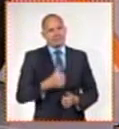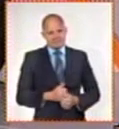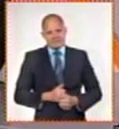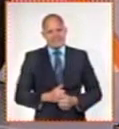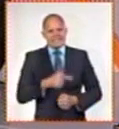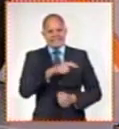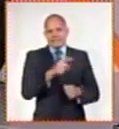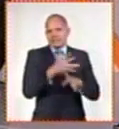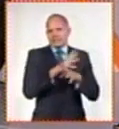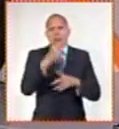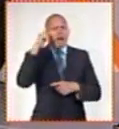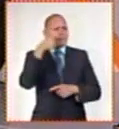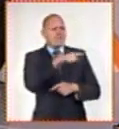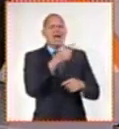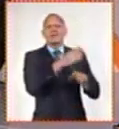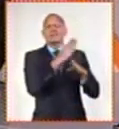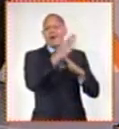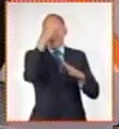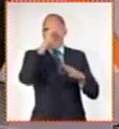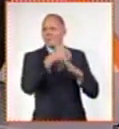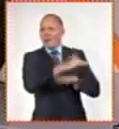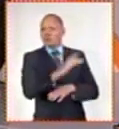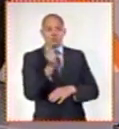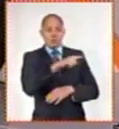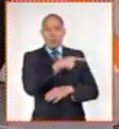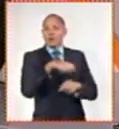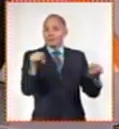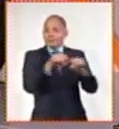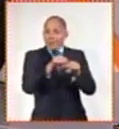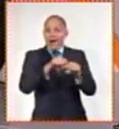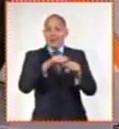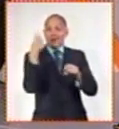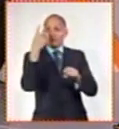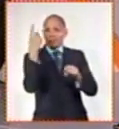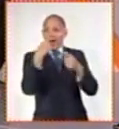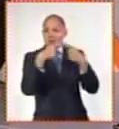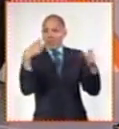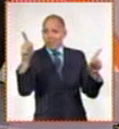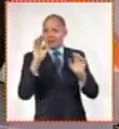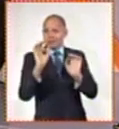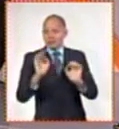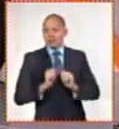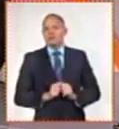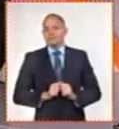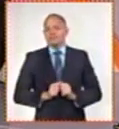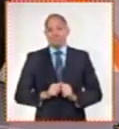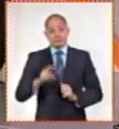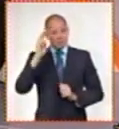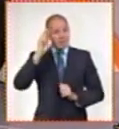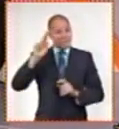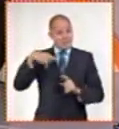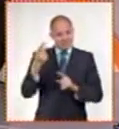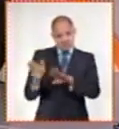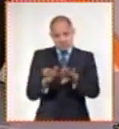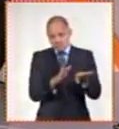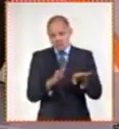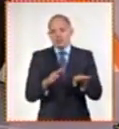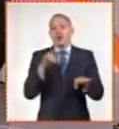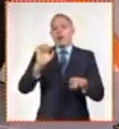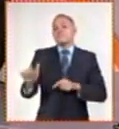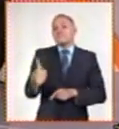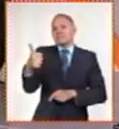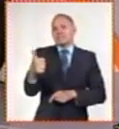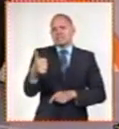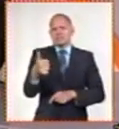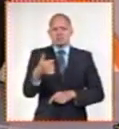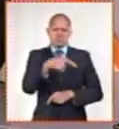12% de la energía térmica que se genera en el país. Recordar también que el presidente, bueno, en las últimas horas, en los